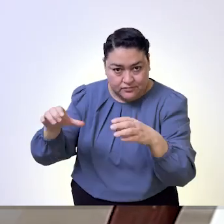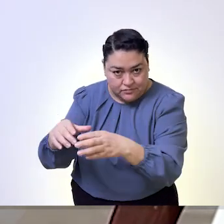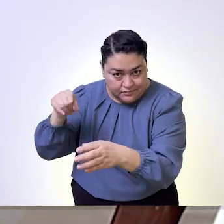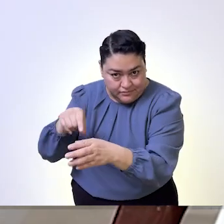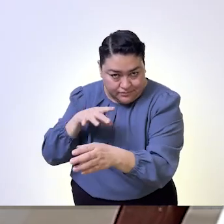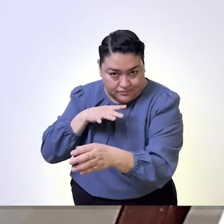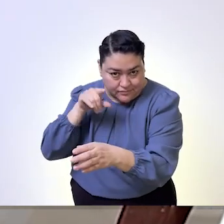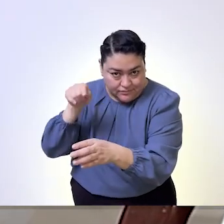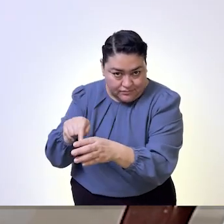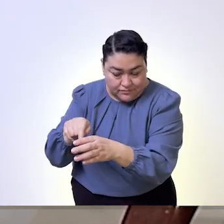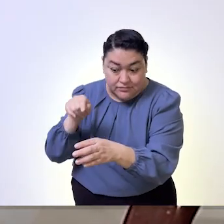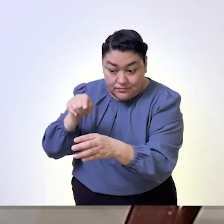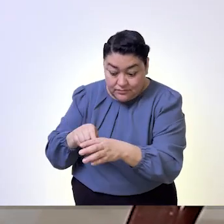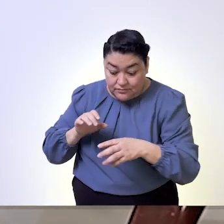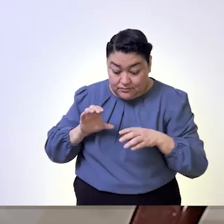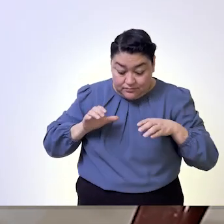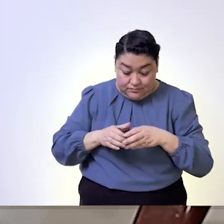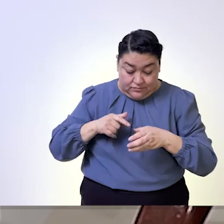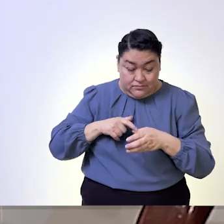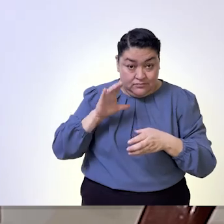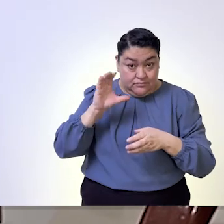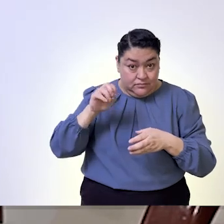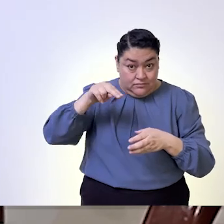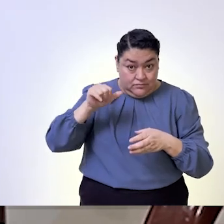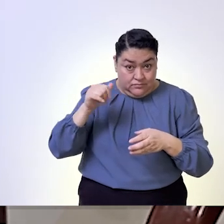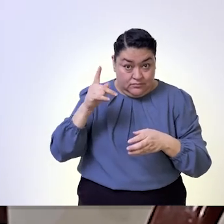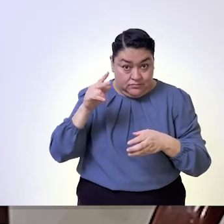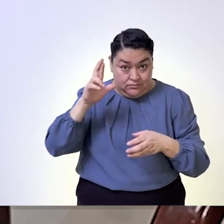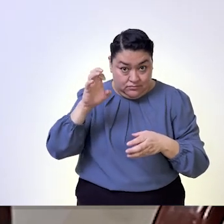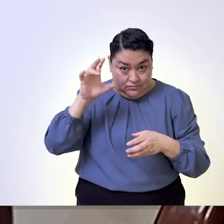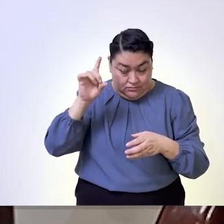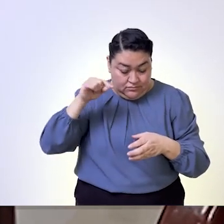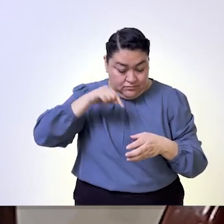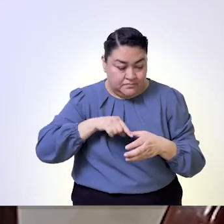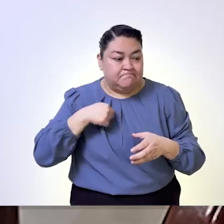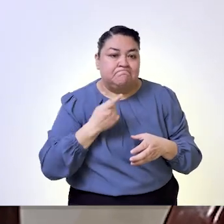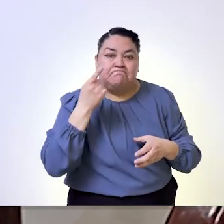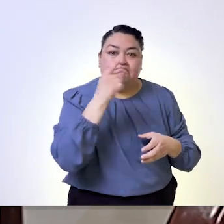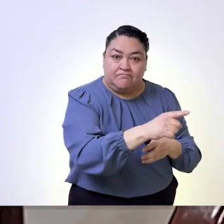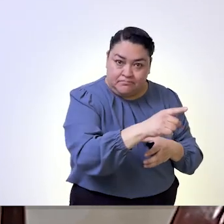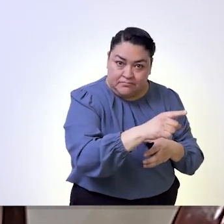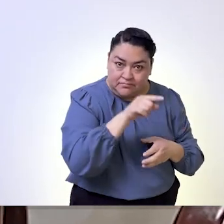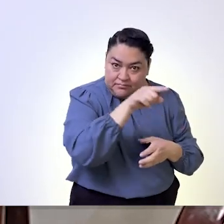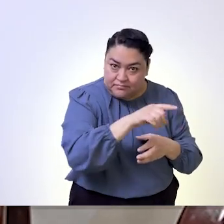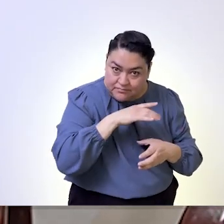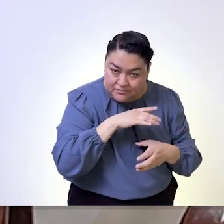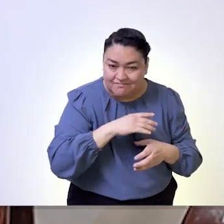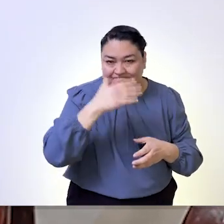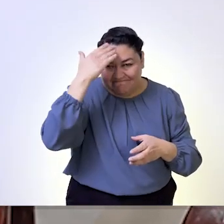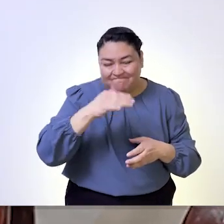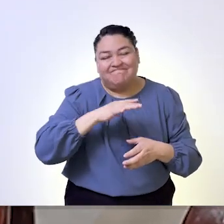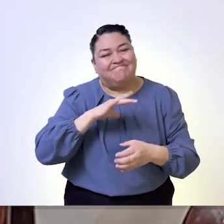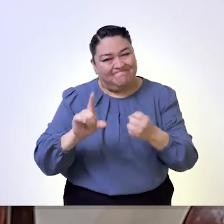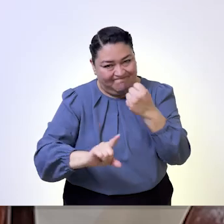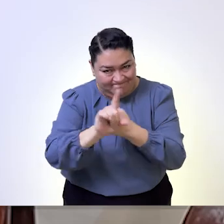pero en donde sin duda, y ya Enrique lo sabe y lo ha comentado y probablemente lo abordará, hay